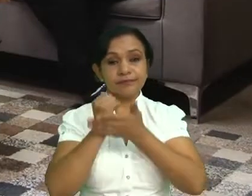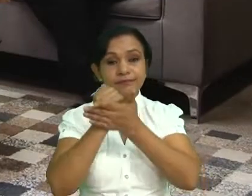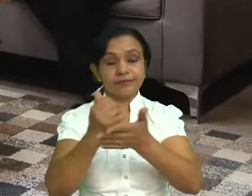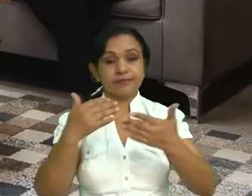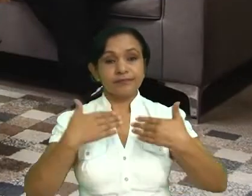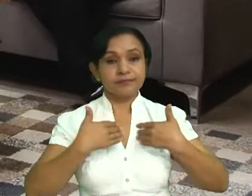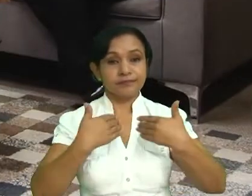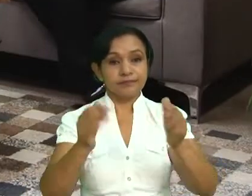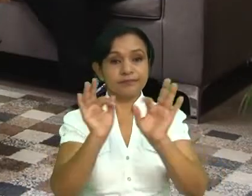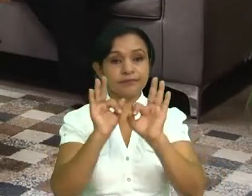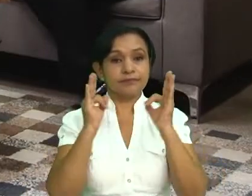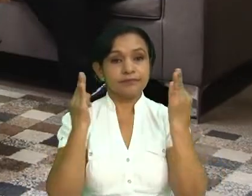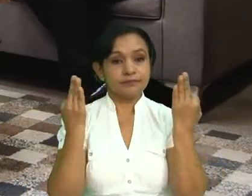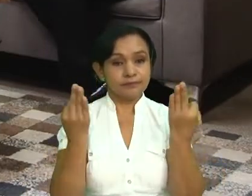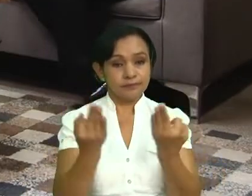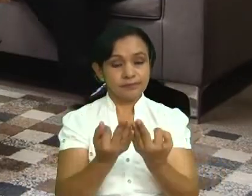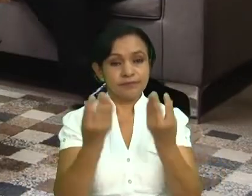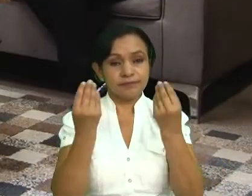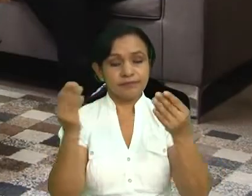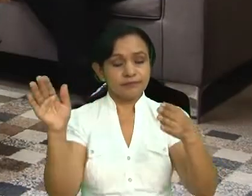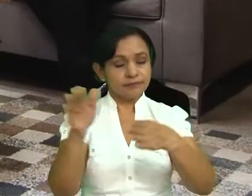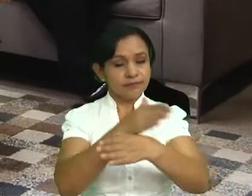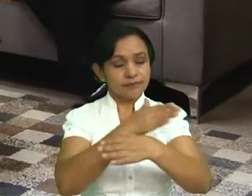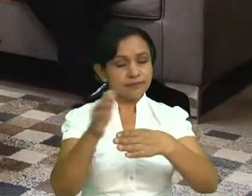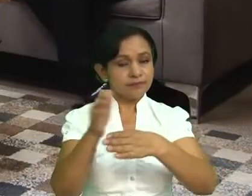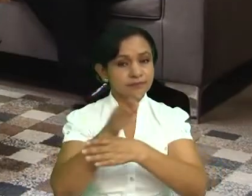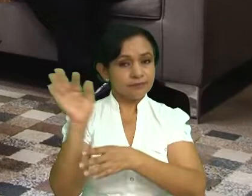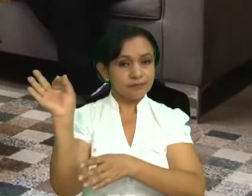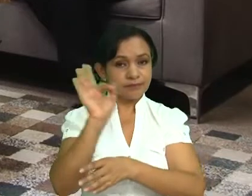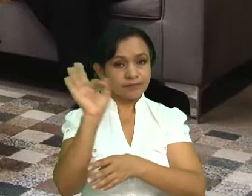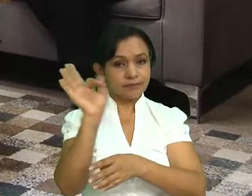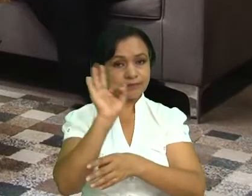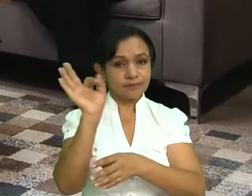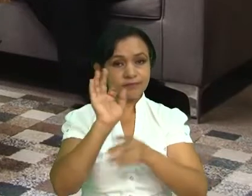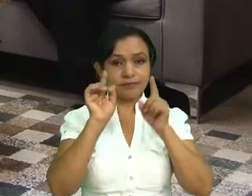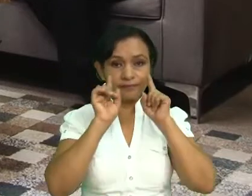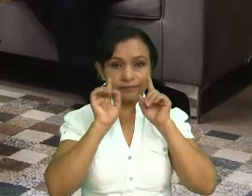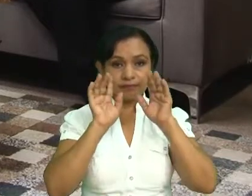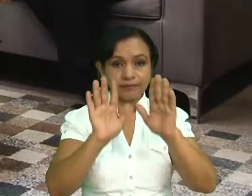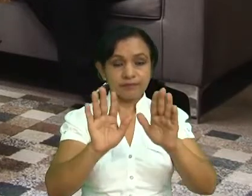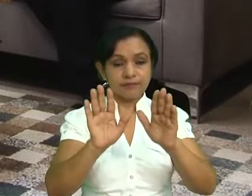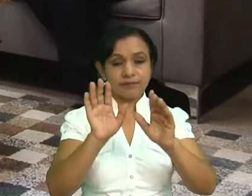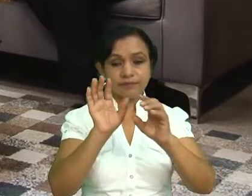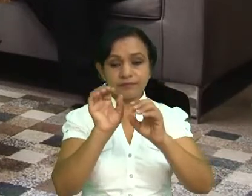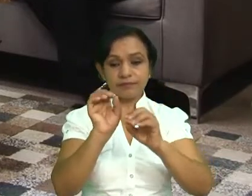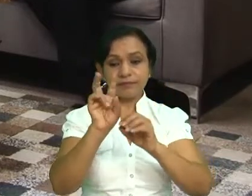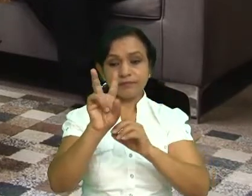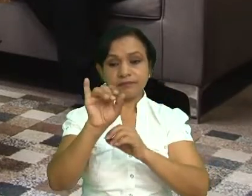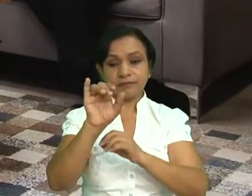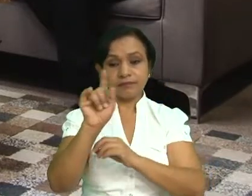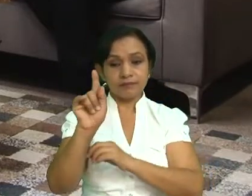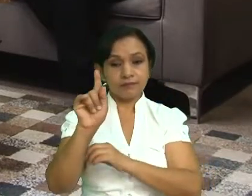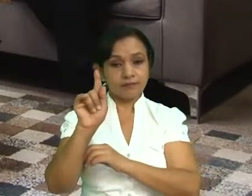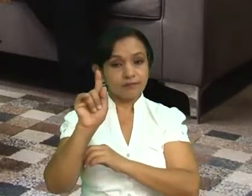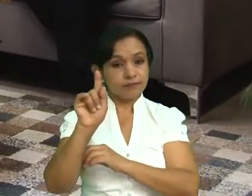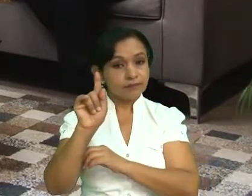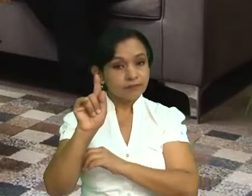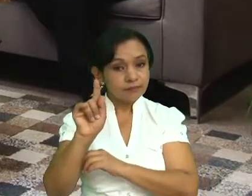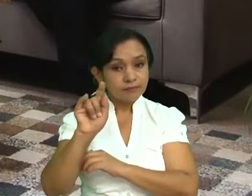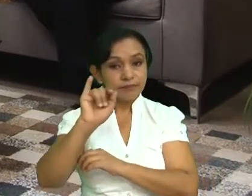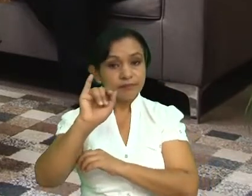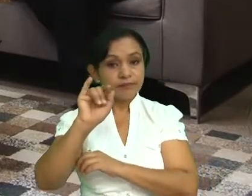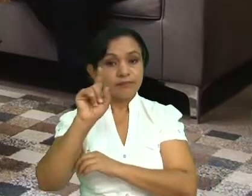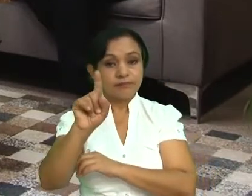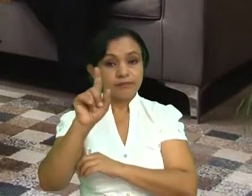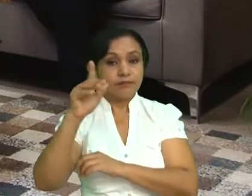salvaguardar a la familia en múltiples maneras, porque no solamente es la prevención frente al COVID-19, sino garantizarles los medios de producción